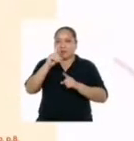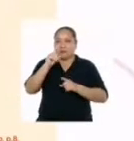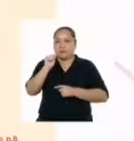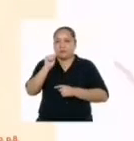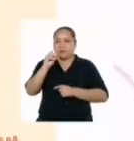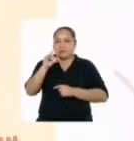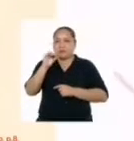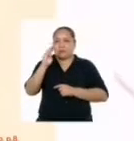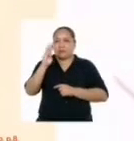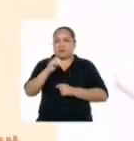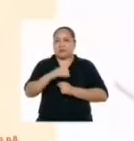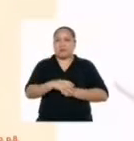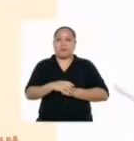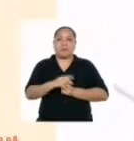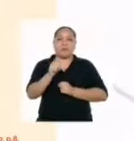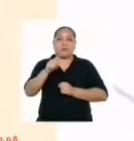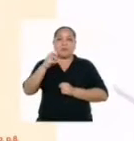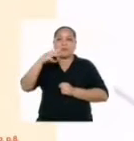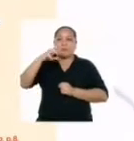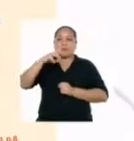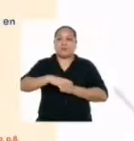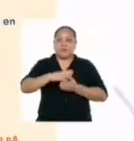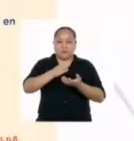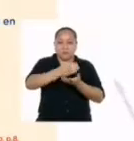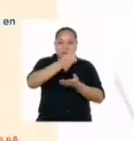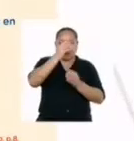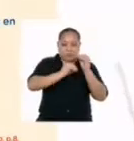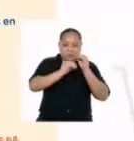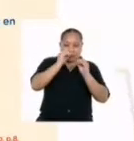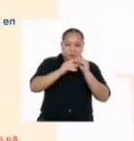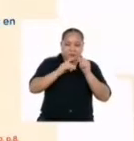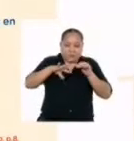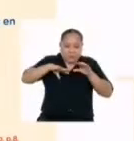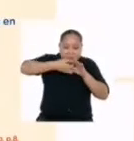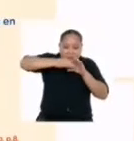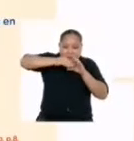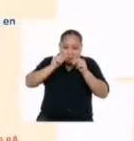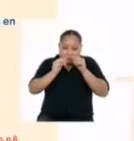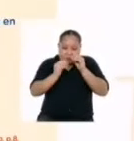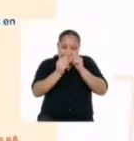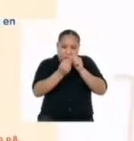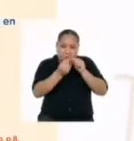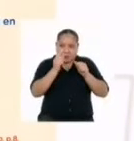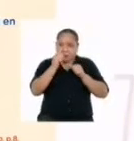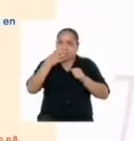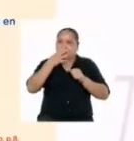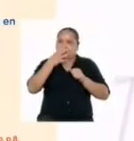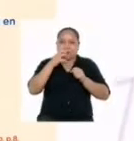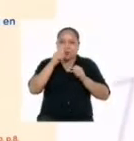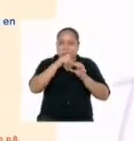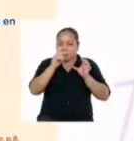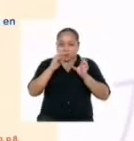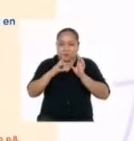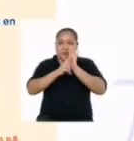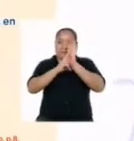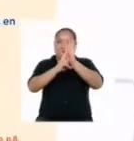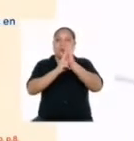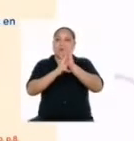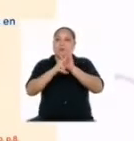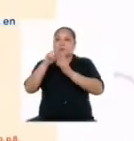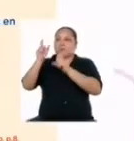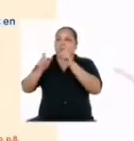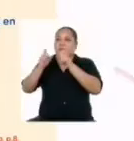arqueólogos han encontrado estatuillas modeladas en arcilla no cocida que representan a